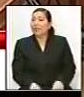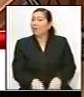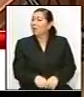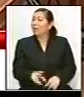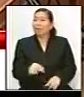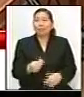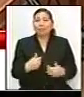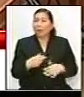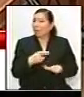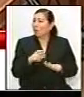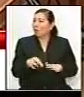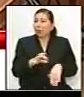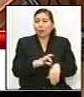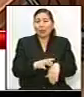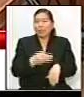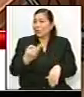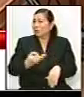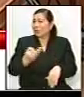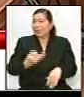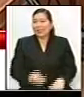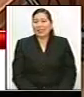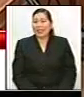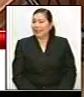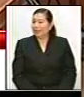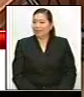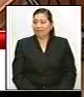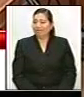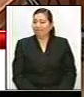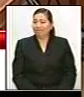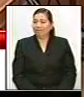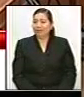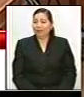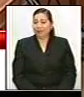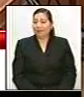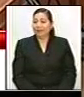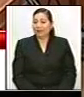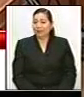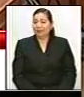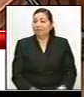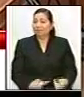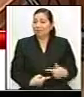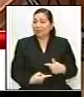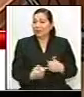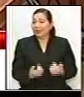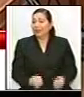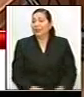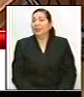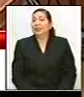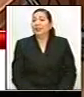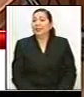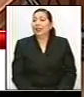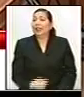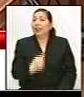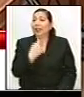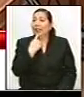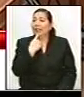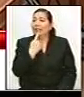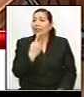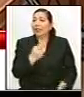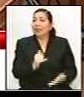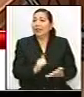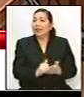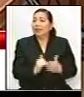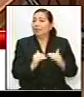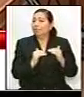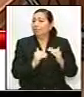tenemos profesionales geriátricos. Entonces, creo que el doctor que está acá presente a mi derecha, a mi izquierda, mencionó que se debería